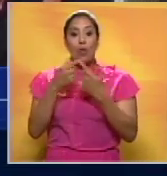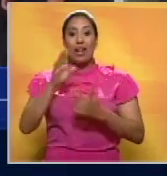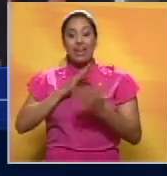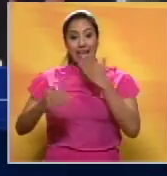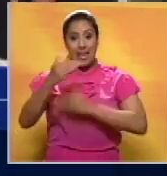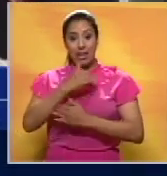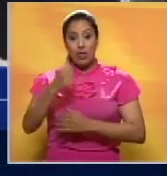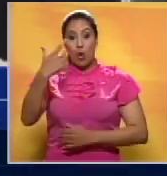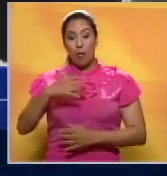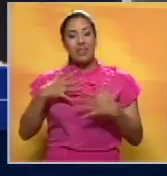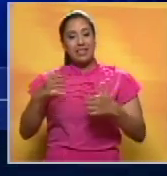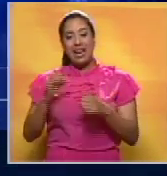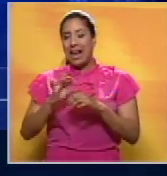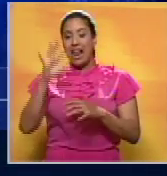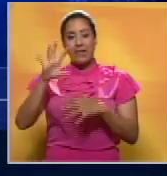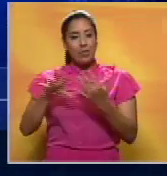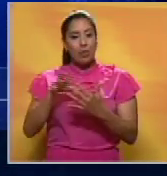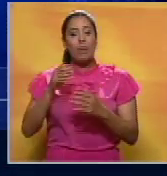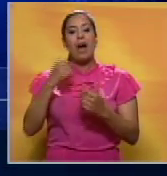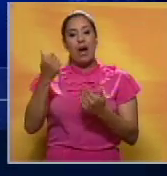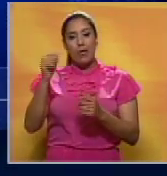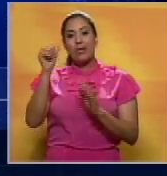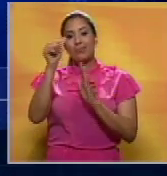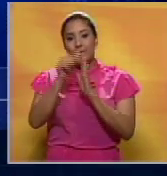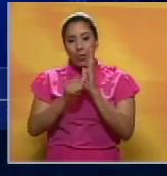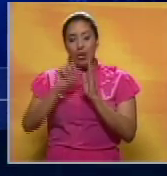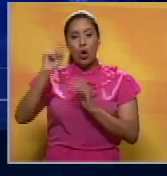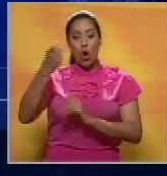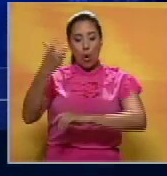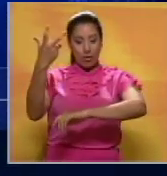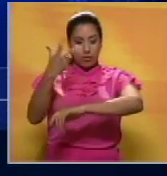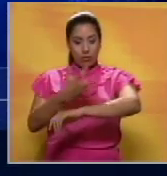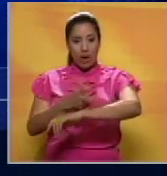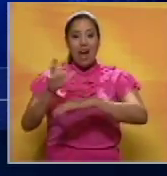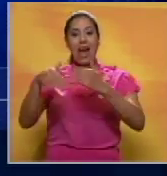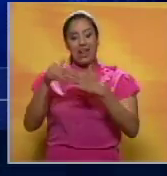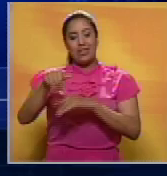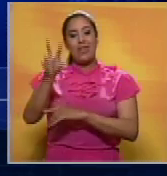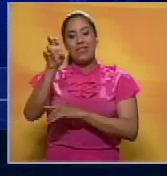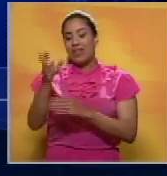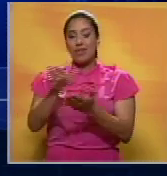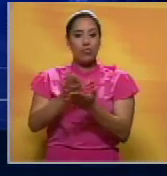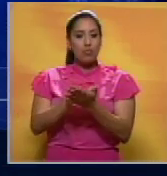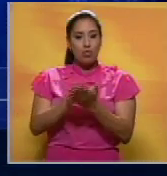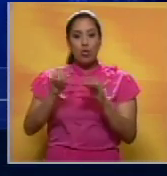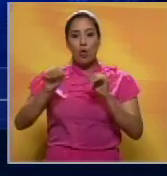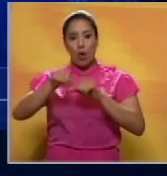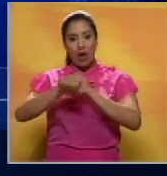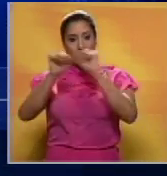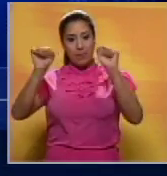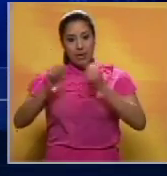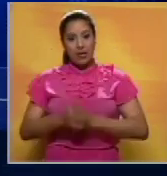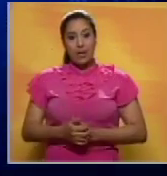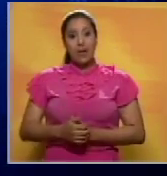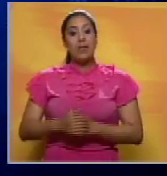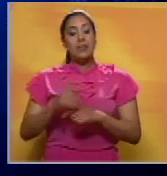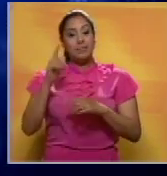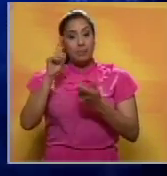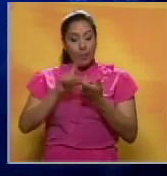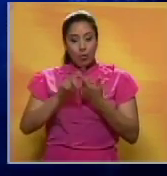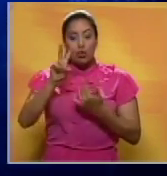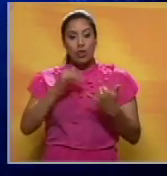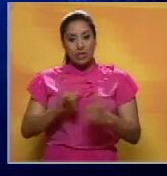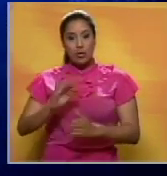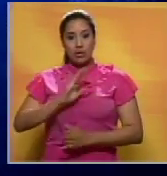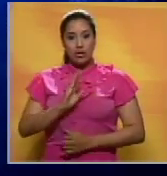resultó herido, su estado de salud era crítico y fue sometido a un coma inducido hasta este viernes, que falleció en horas de la mañana. Deja esposa y